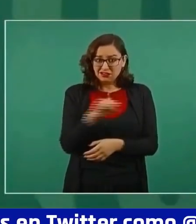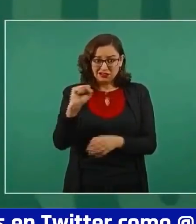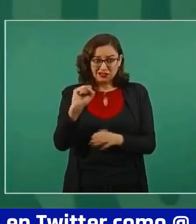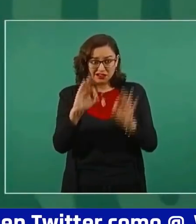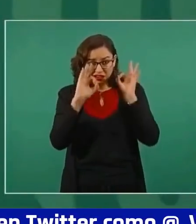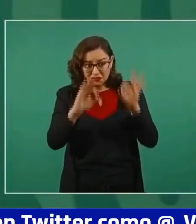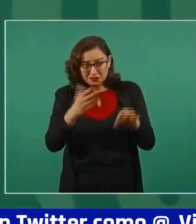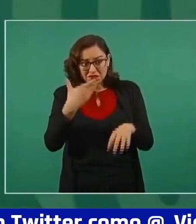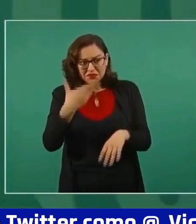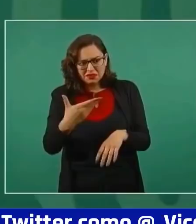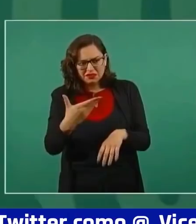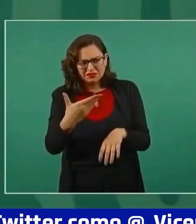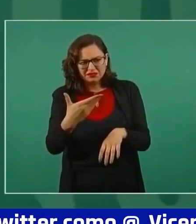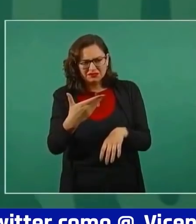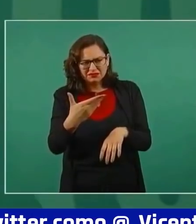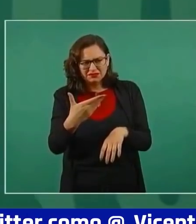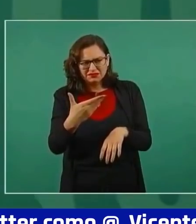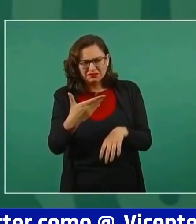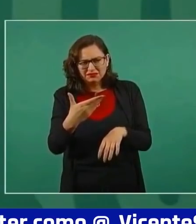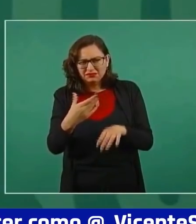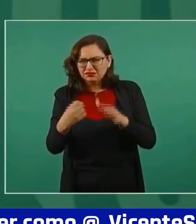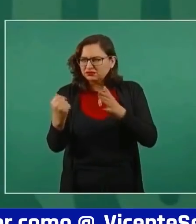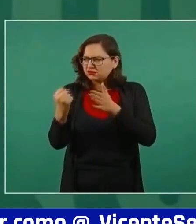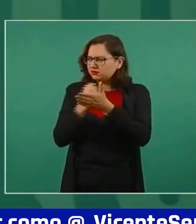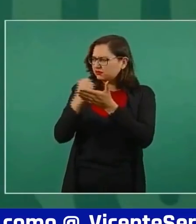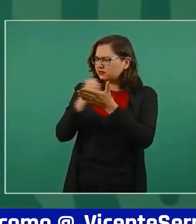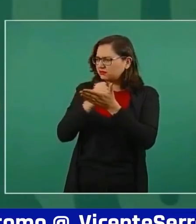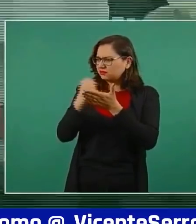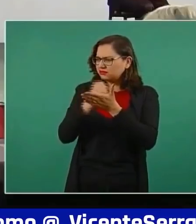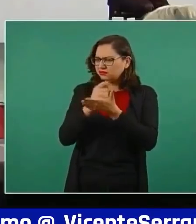no hubiesen